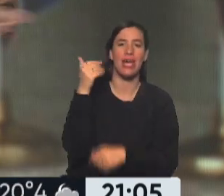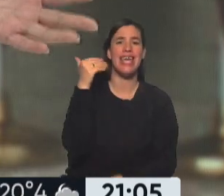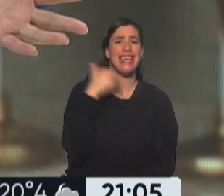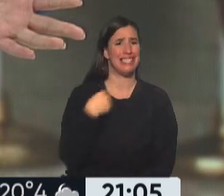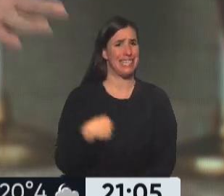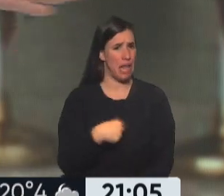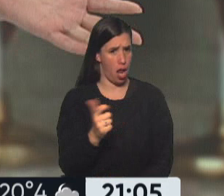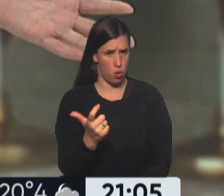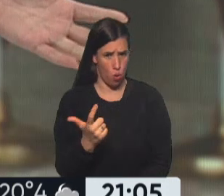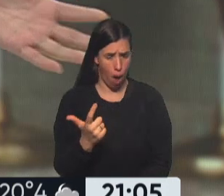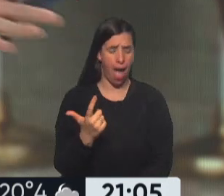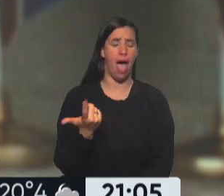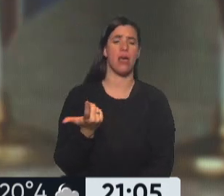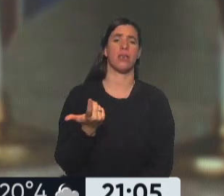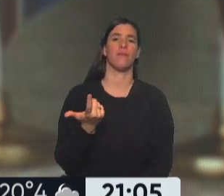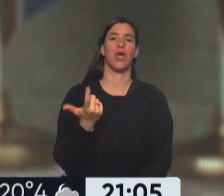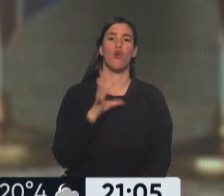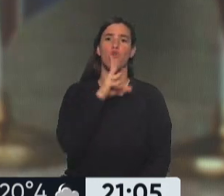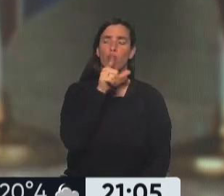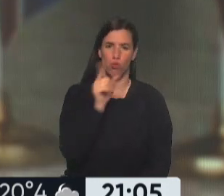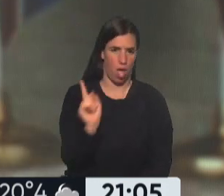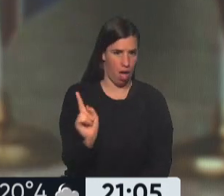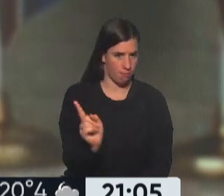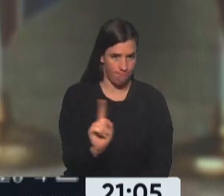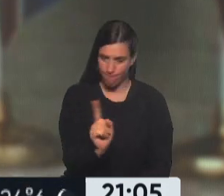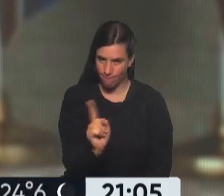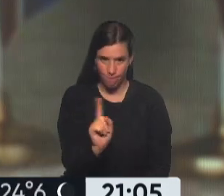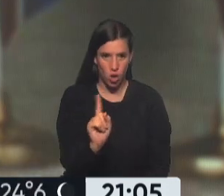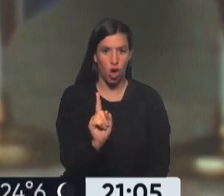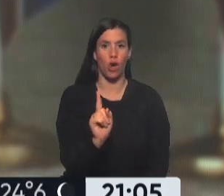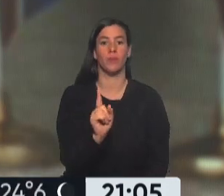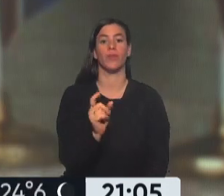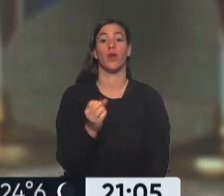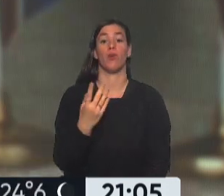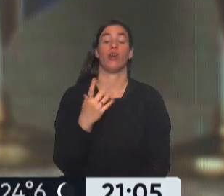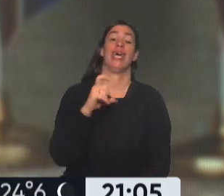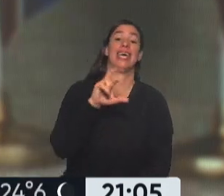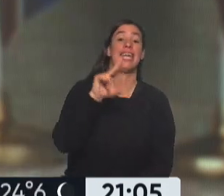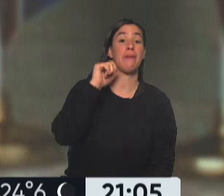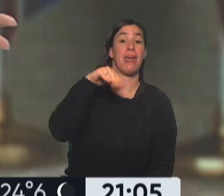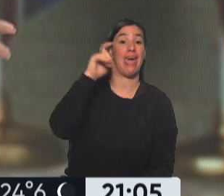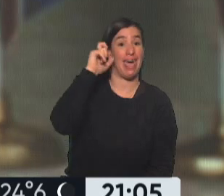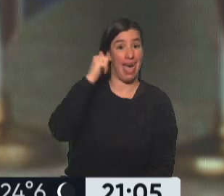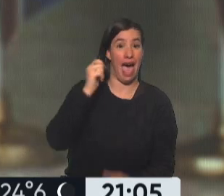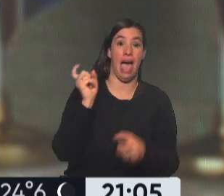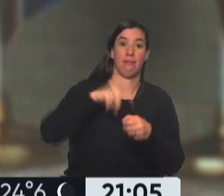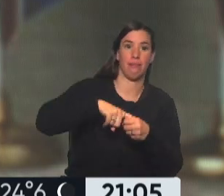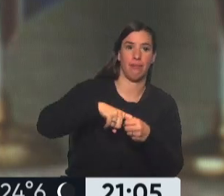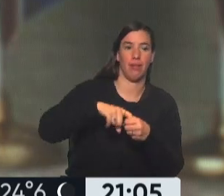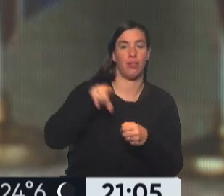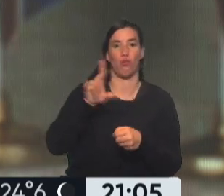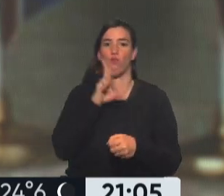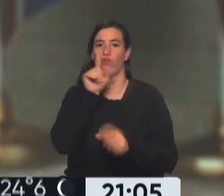Rusia, que fue parte del G7, era el G8, pero después de que se anexó Crimea lo suspendieron, pero sí son las economías